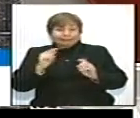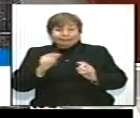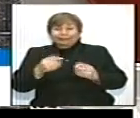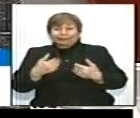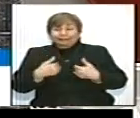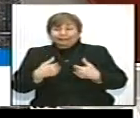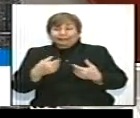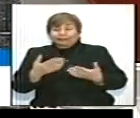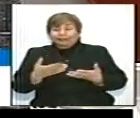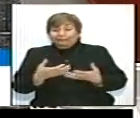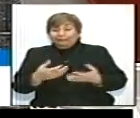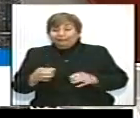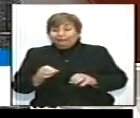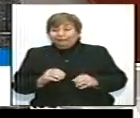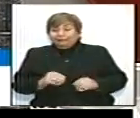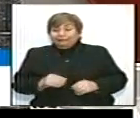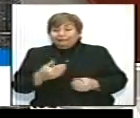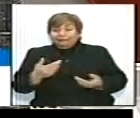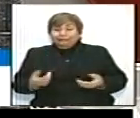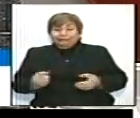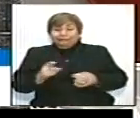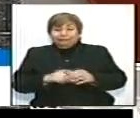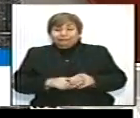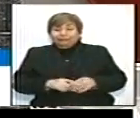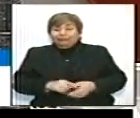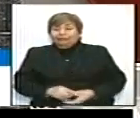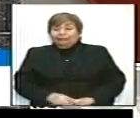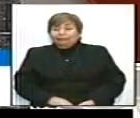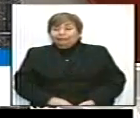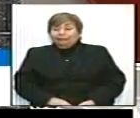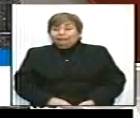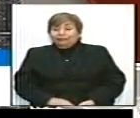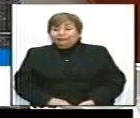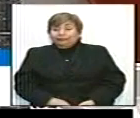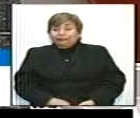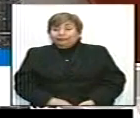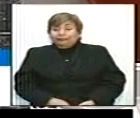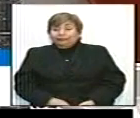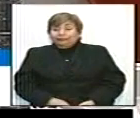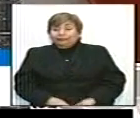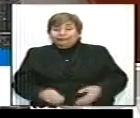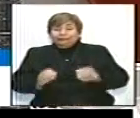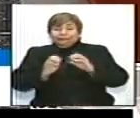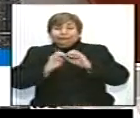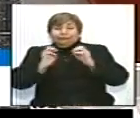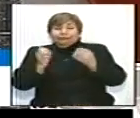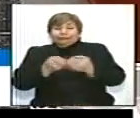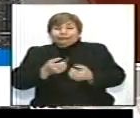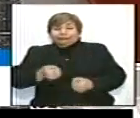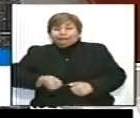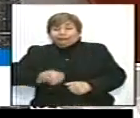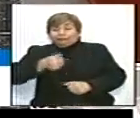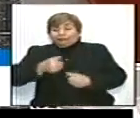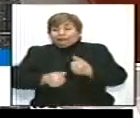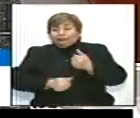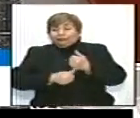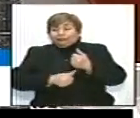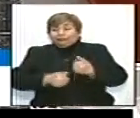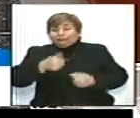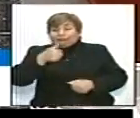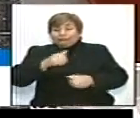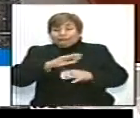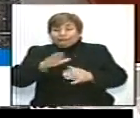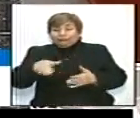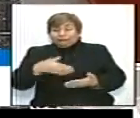nosotros tenemos es una gestión integrada donde tenemos un equipo directivo conformado por el director